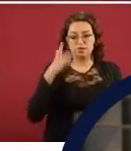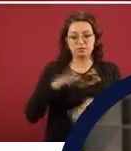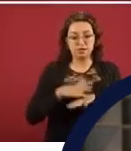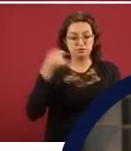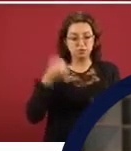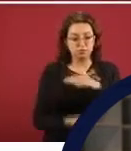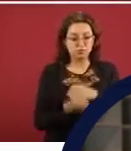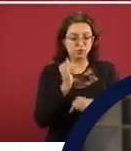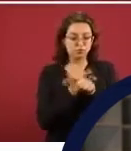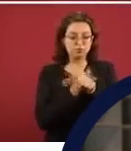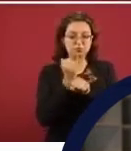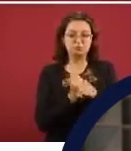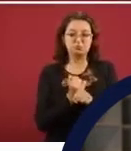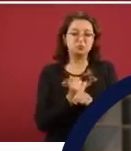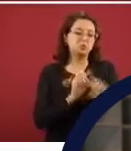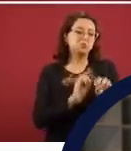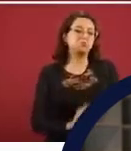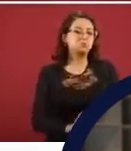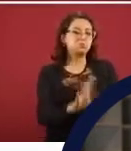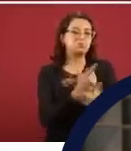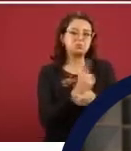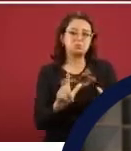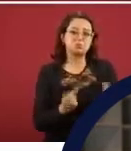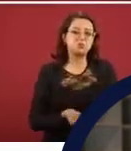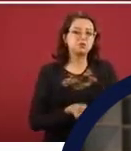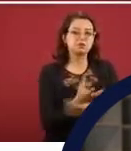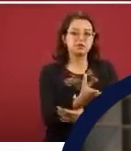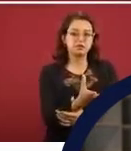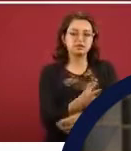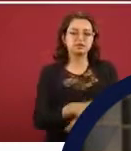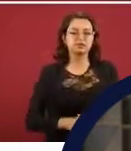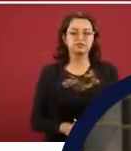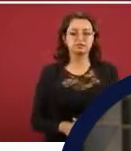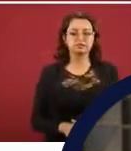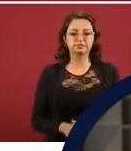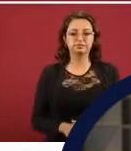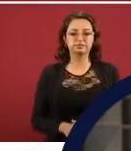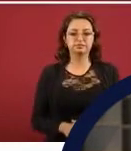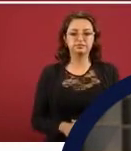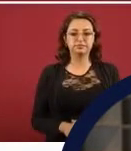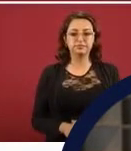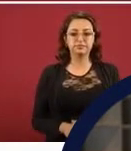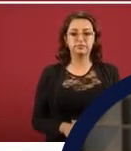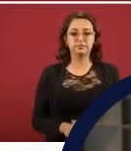la presión ciudadana y dejarlo correr, a ver hasta cuándo.